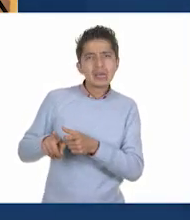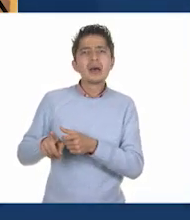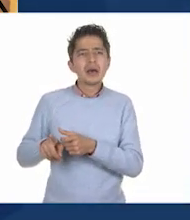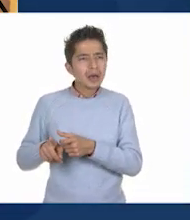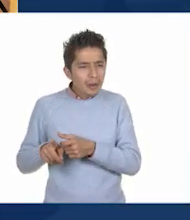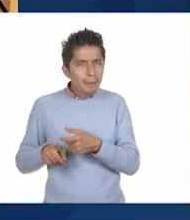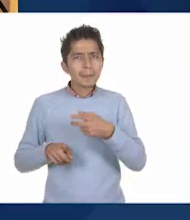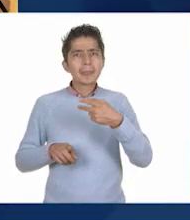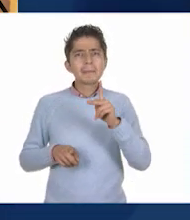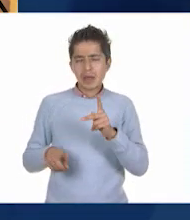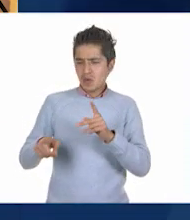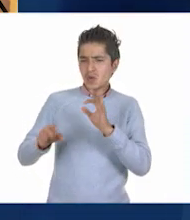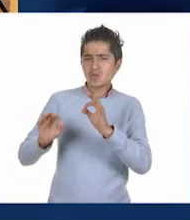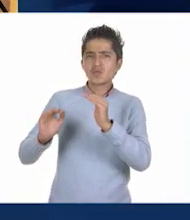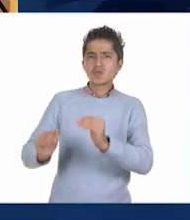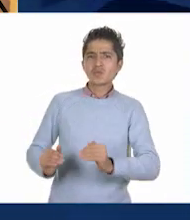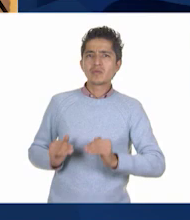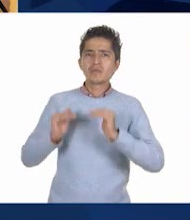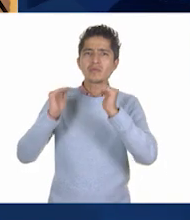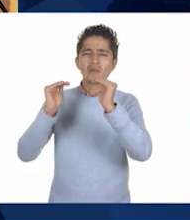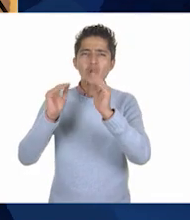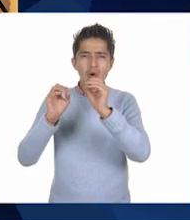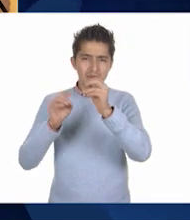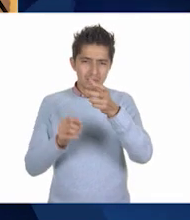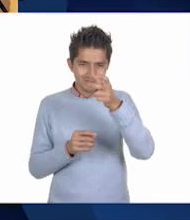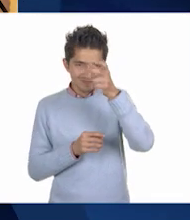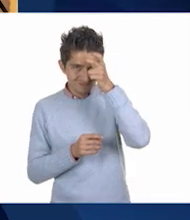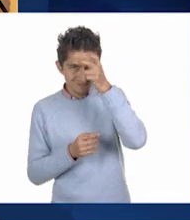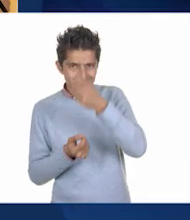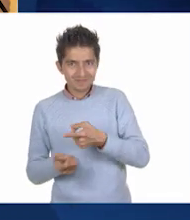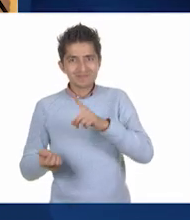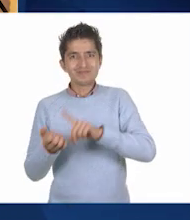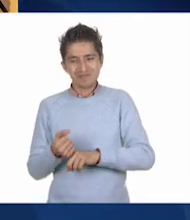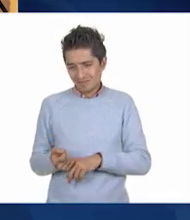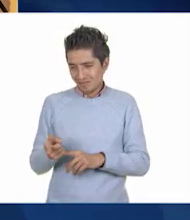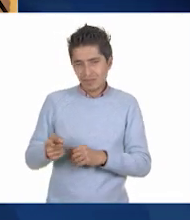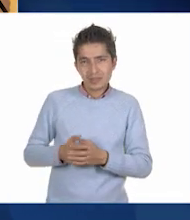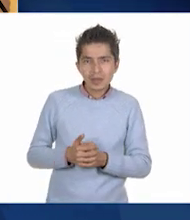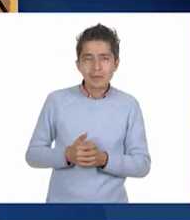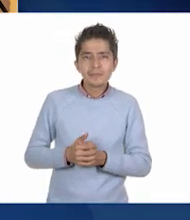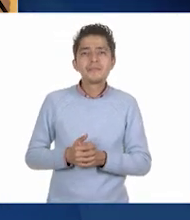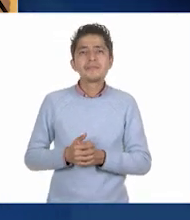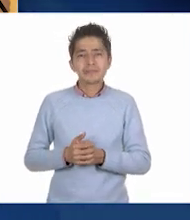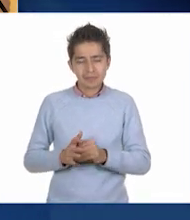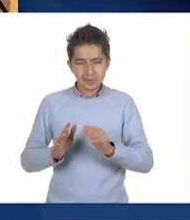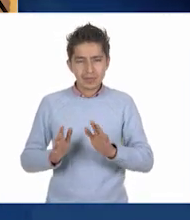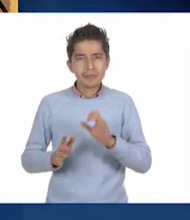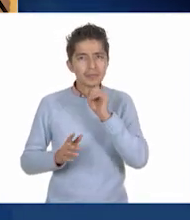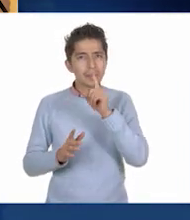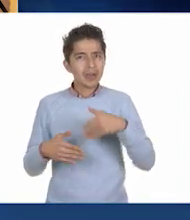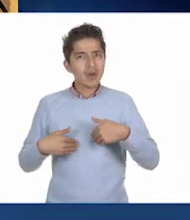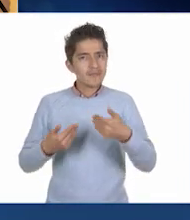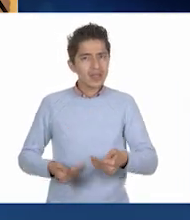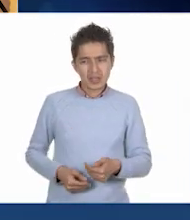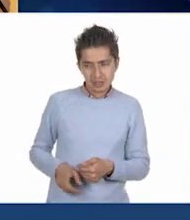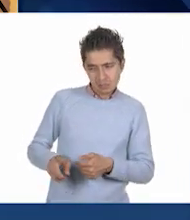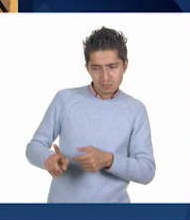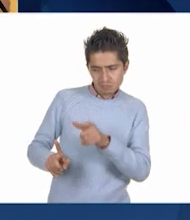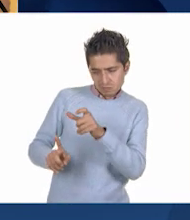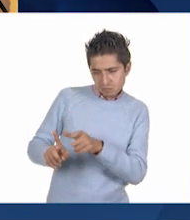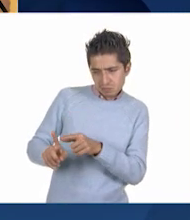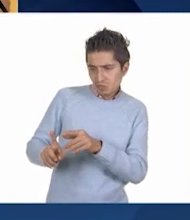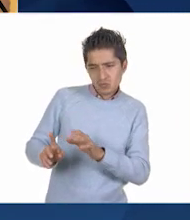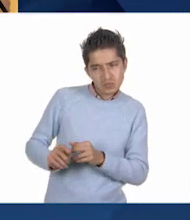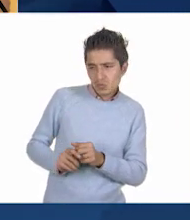la suprema bondad y la suprema inteligencia de negárselo. Y como desconfía de él, como hay